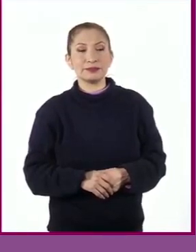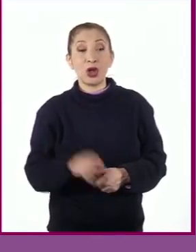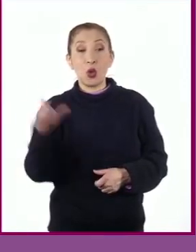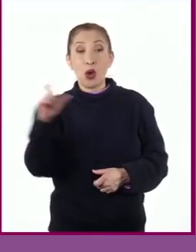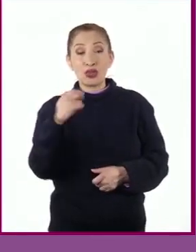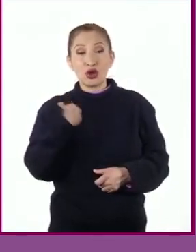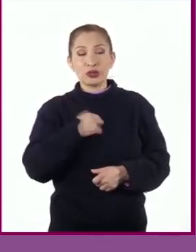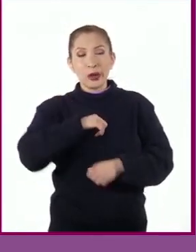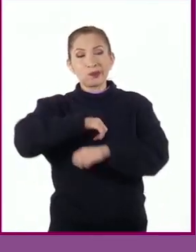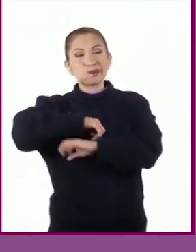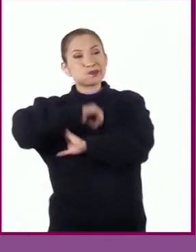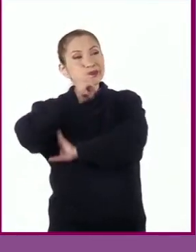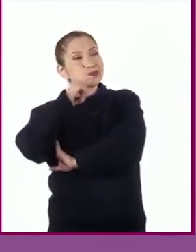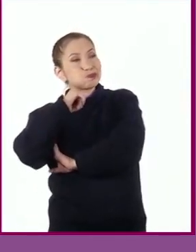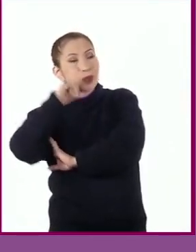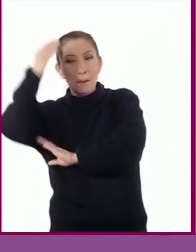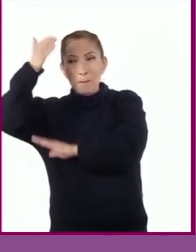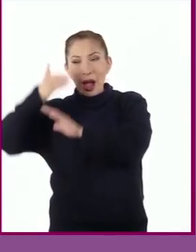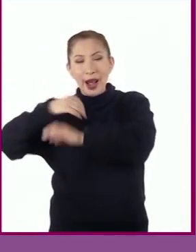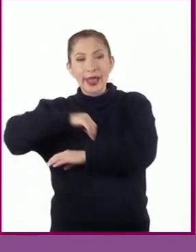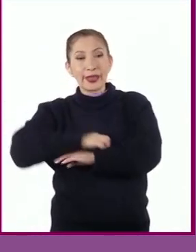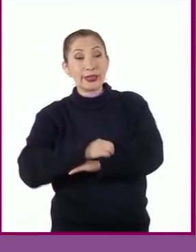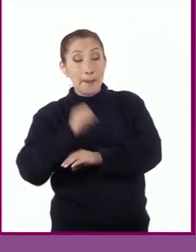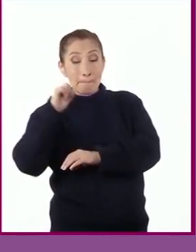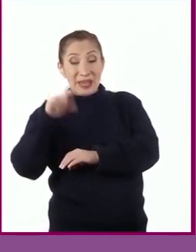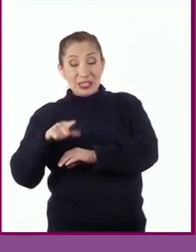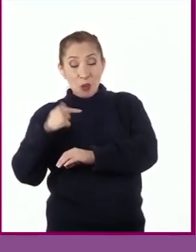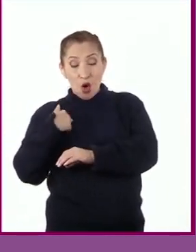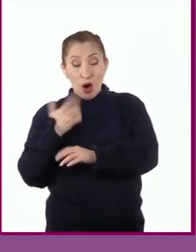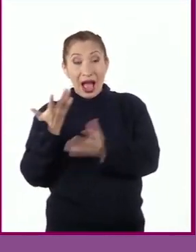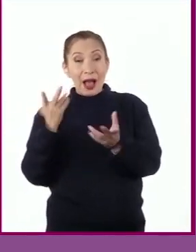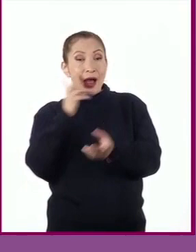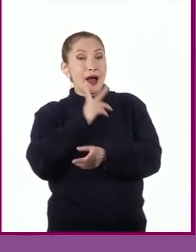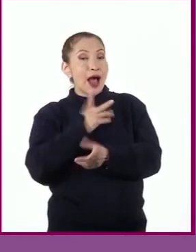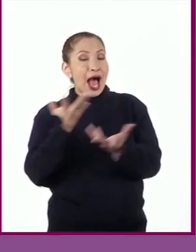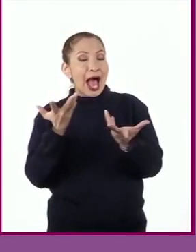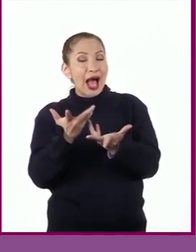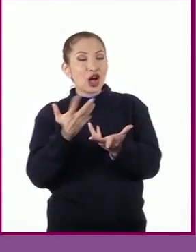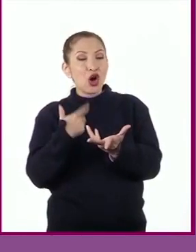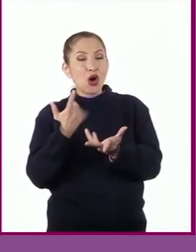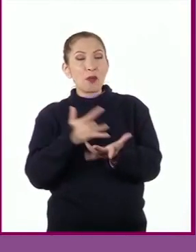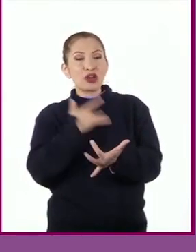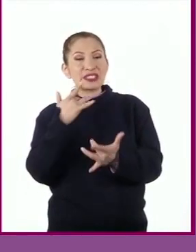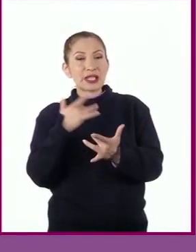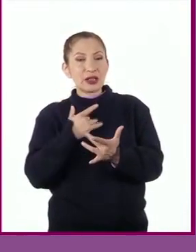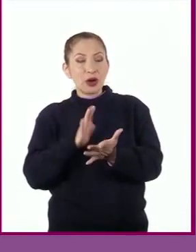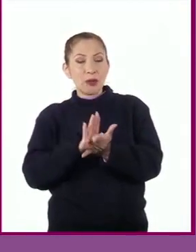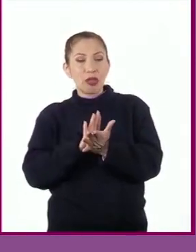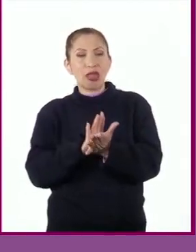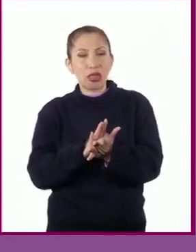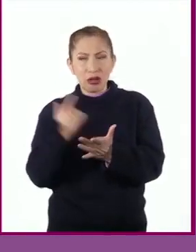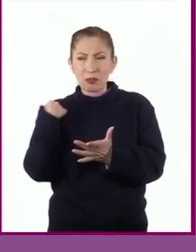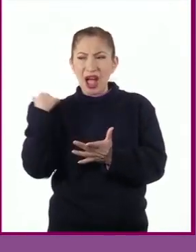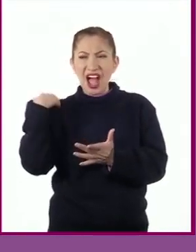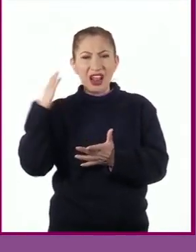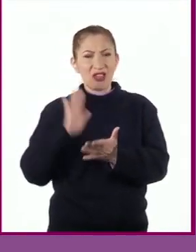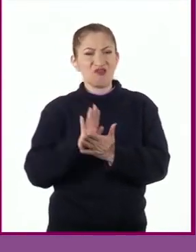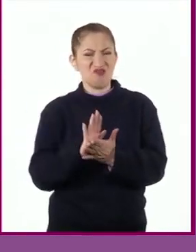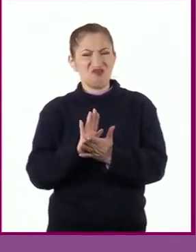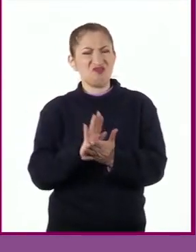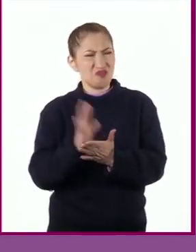Cuando nos recargamos en una pared, al mismo tiempo experimentamos una sensación de empuje de la pared.